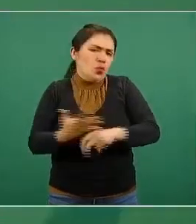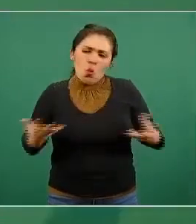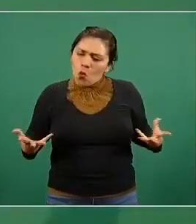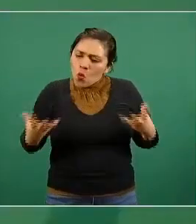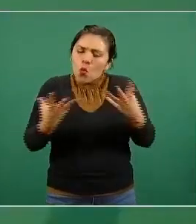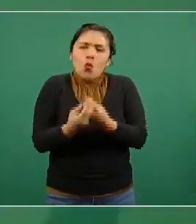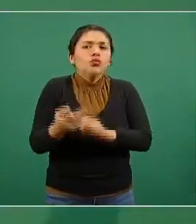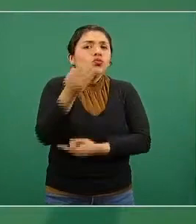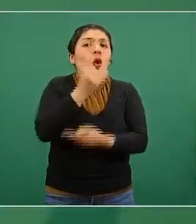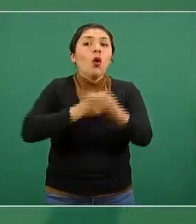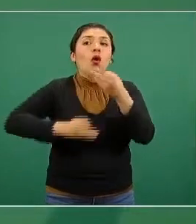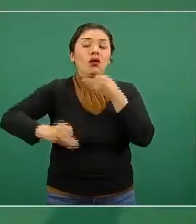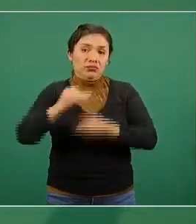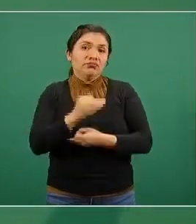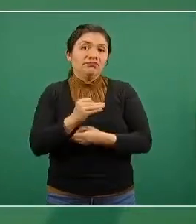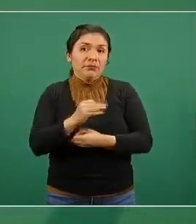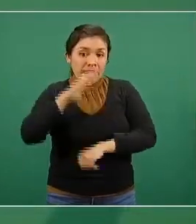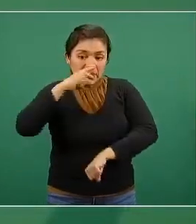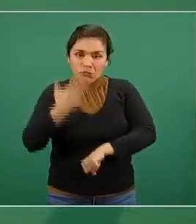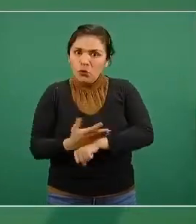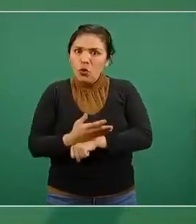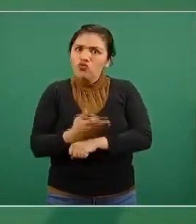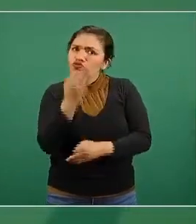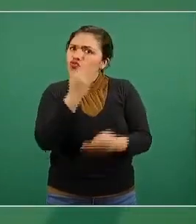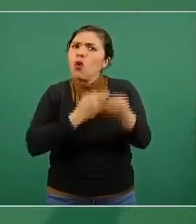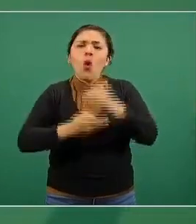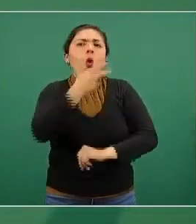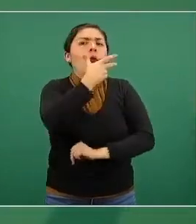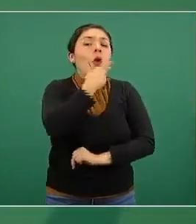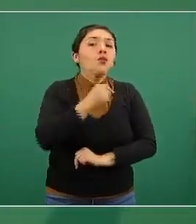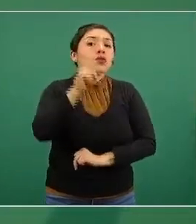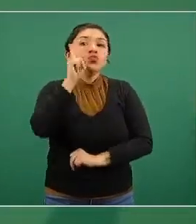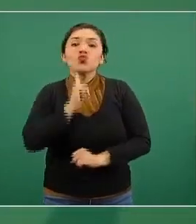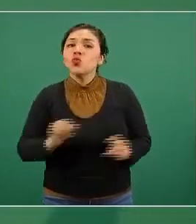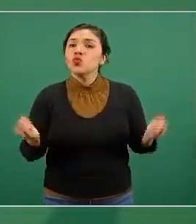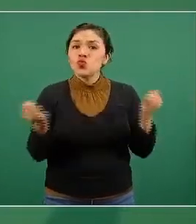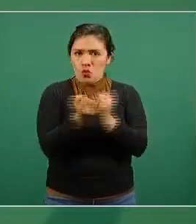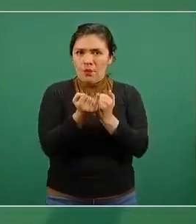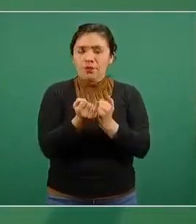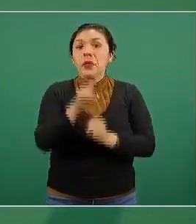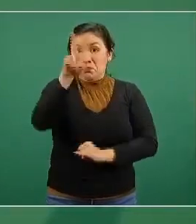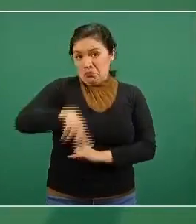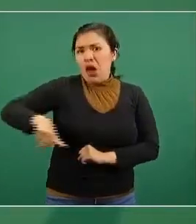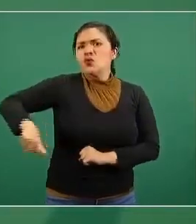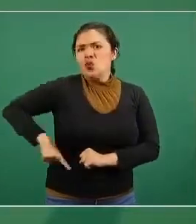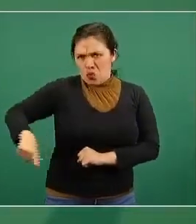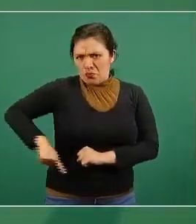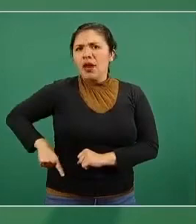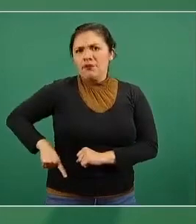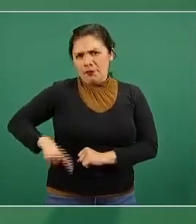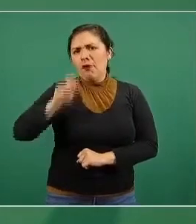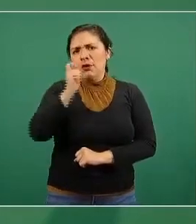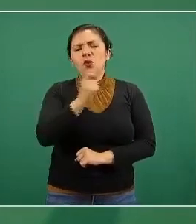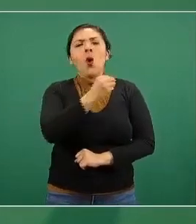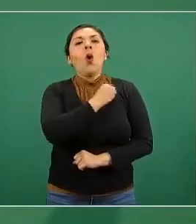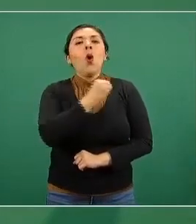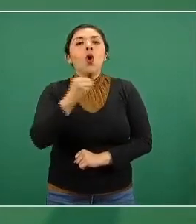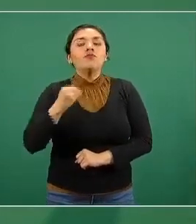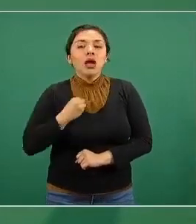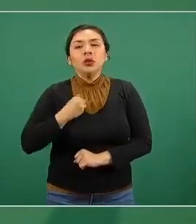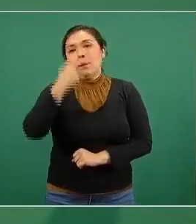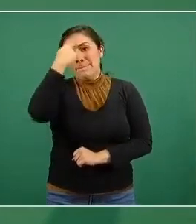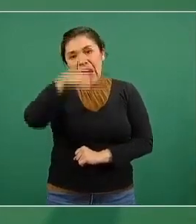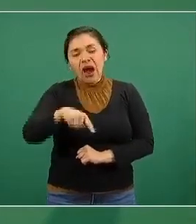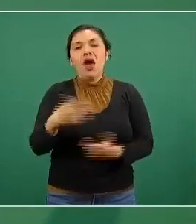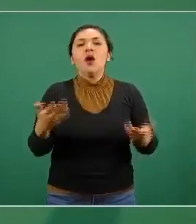conjunta, esto es una responsabilidad de todas y todos. Los gobiernos tienen lógicamente la obligación de, en su